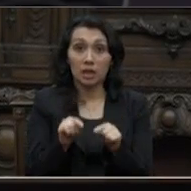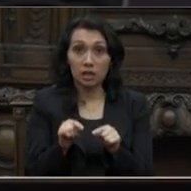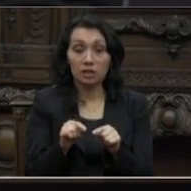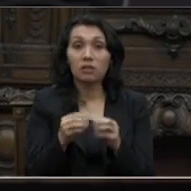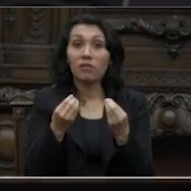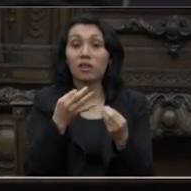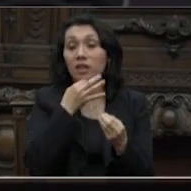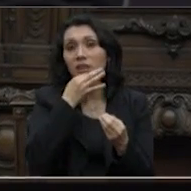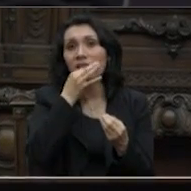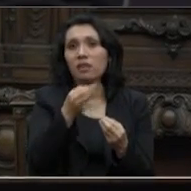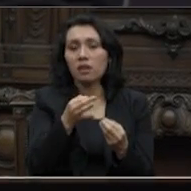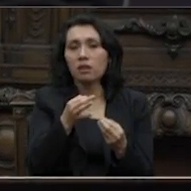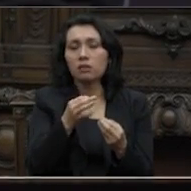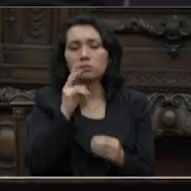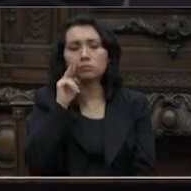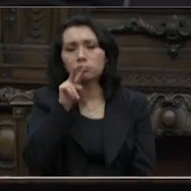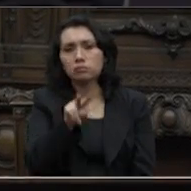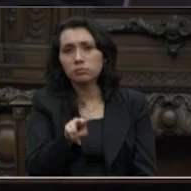bien decían, se mira